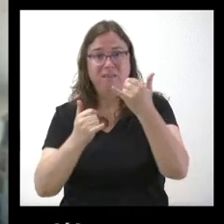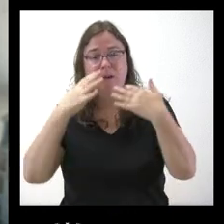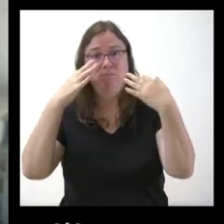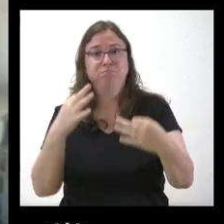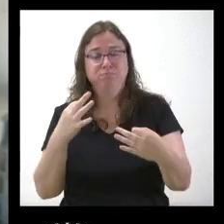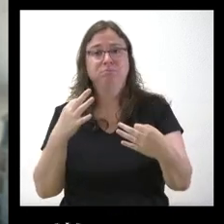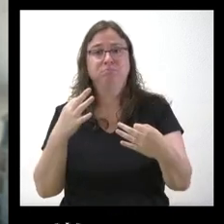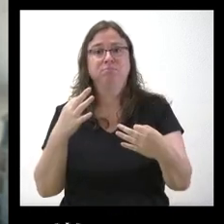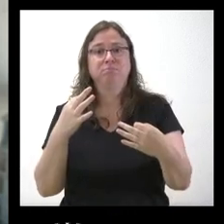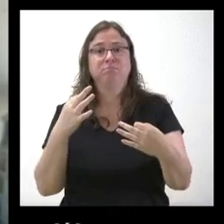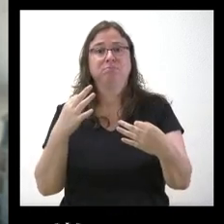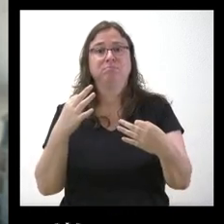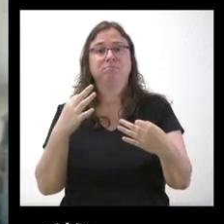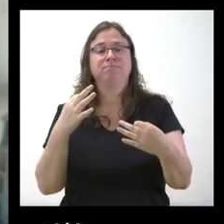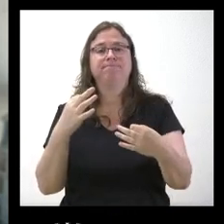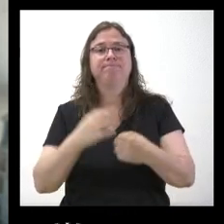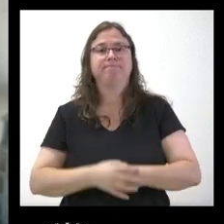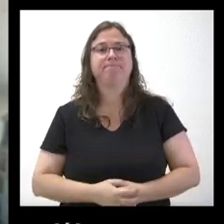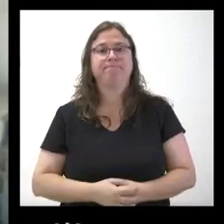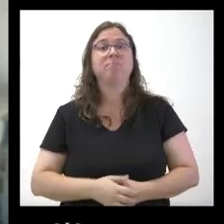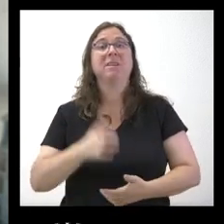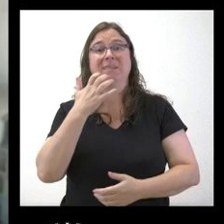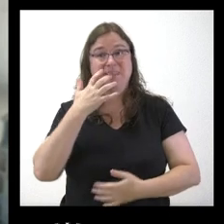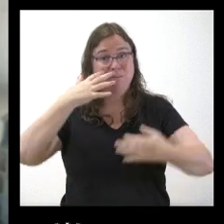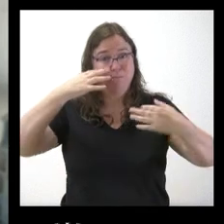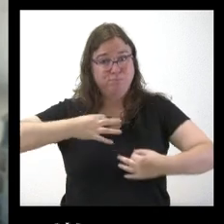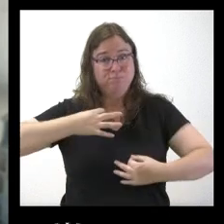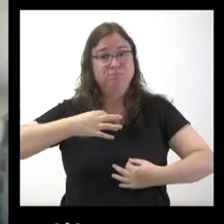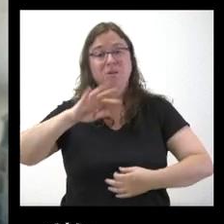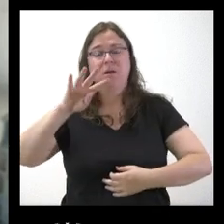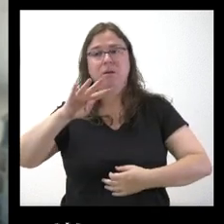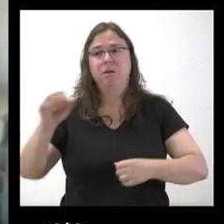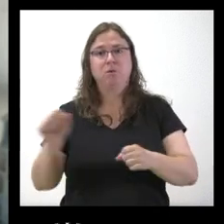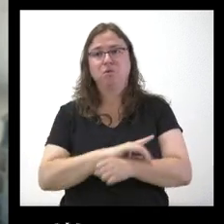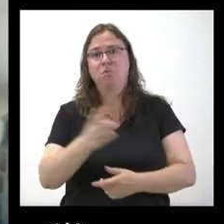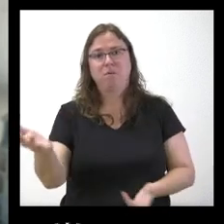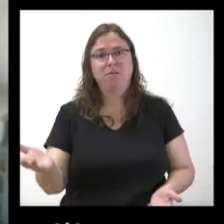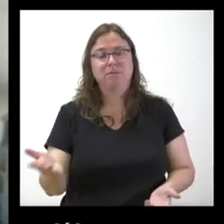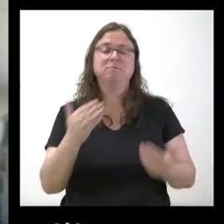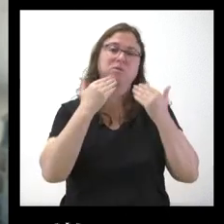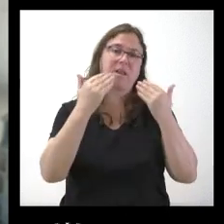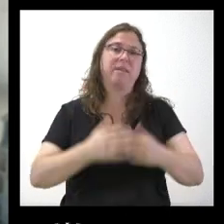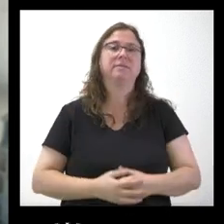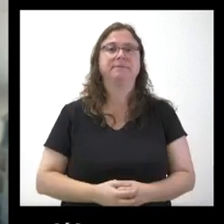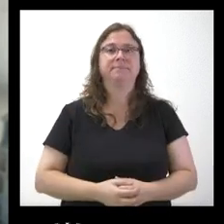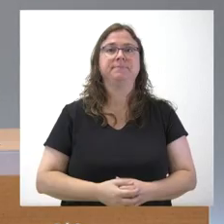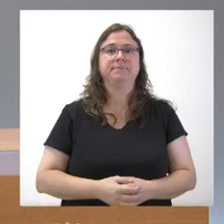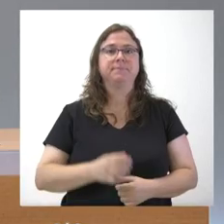de de de cubrirse de forma efectiva pues no se no se lleva a cabo Muchas gracias